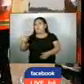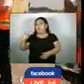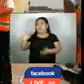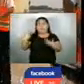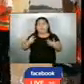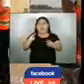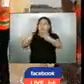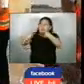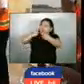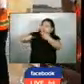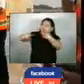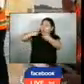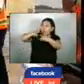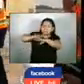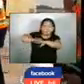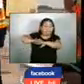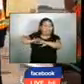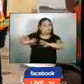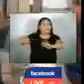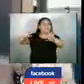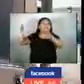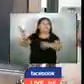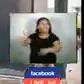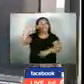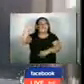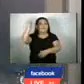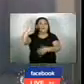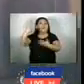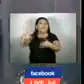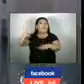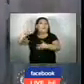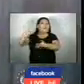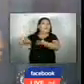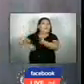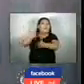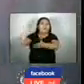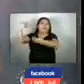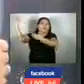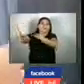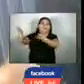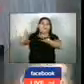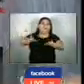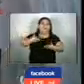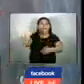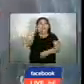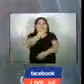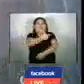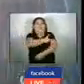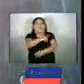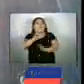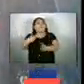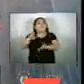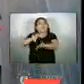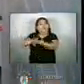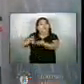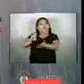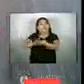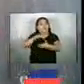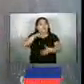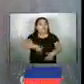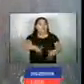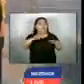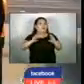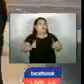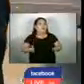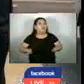estas conversaciones y hoy consolidamos la llegada del primer lote que ha sido mediante la adquisición nacional por